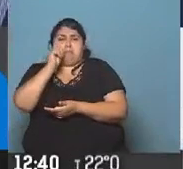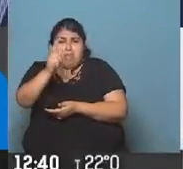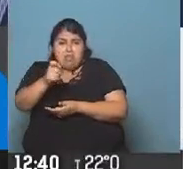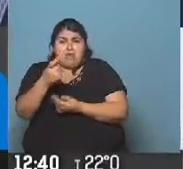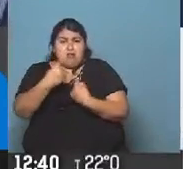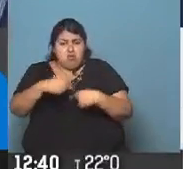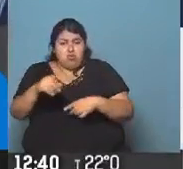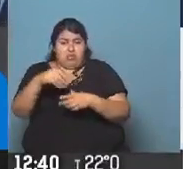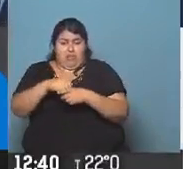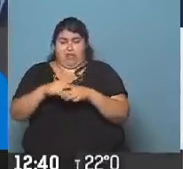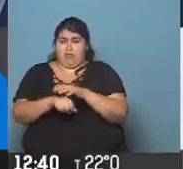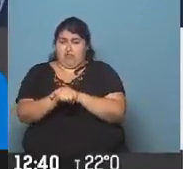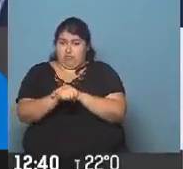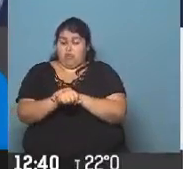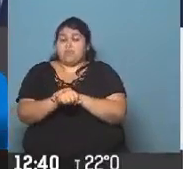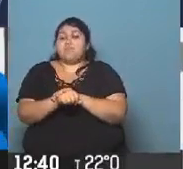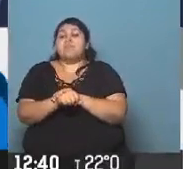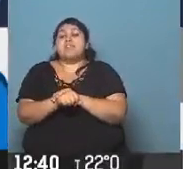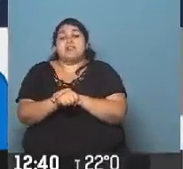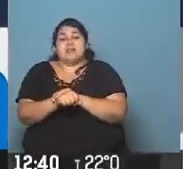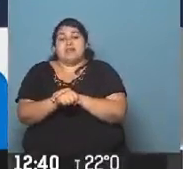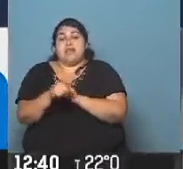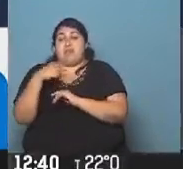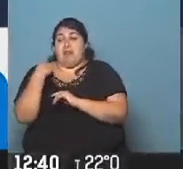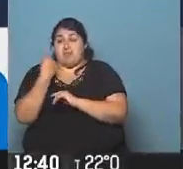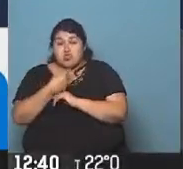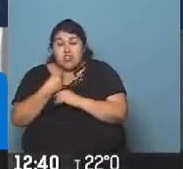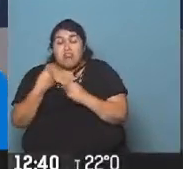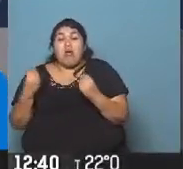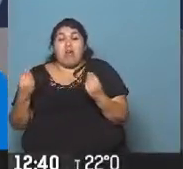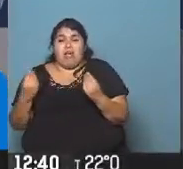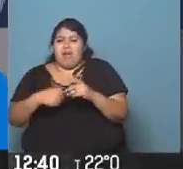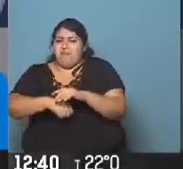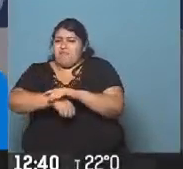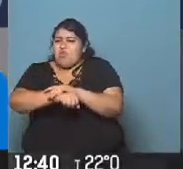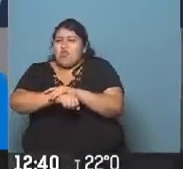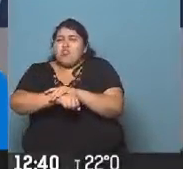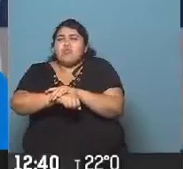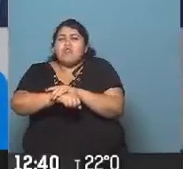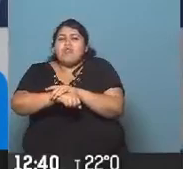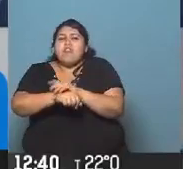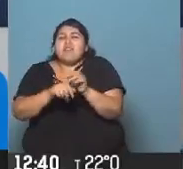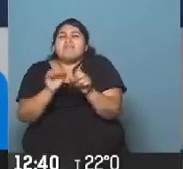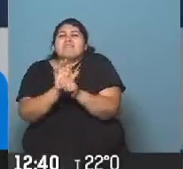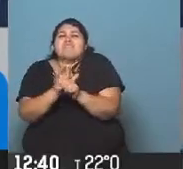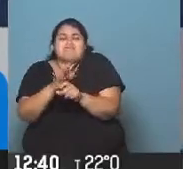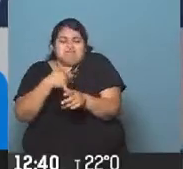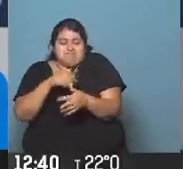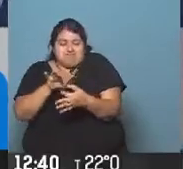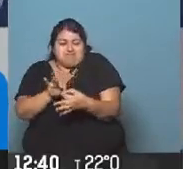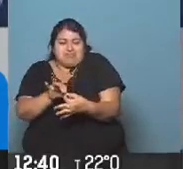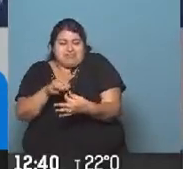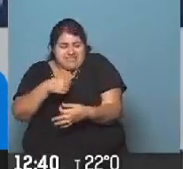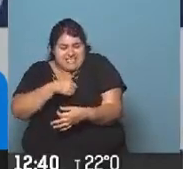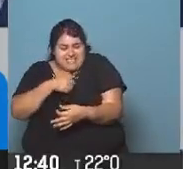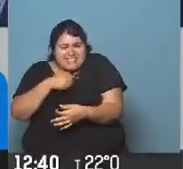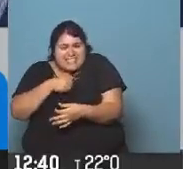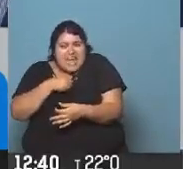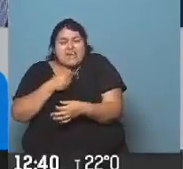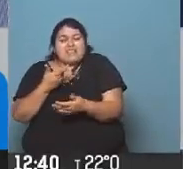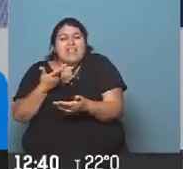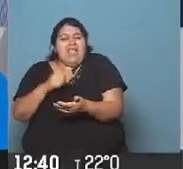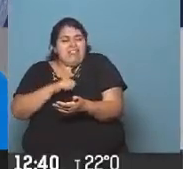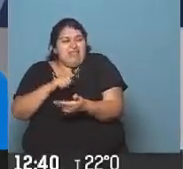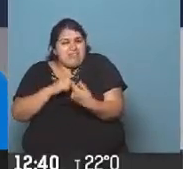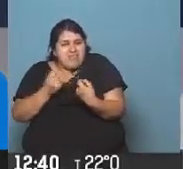espectáculos de fútbol porque claramente para nosotros el fútbol es algo que nos identifica y que nos y que nos